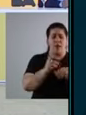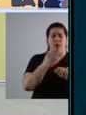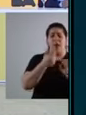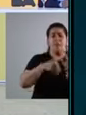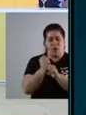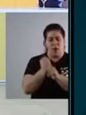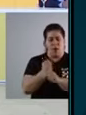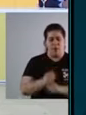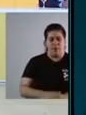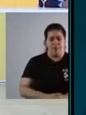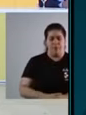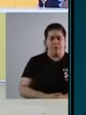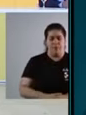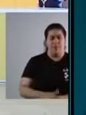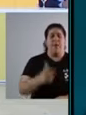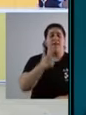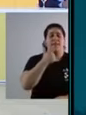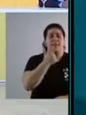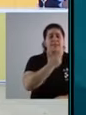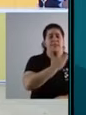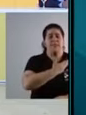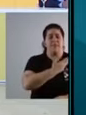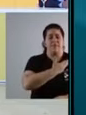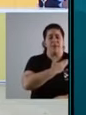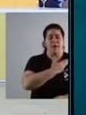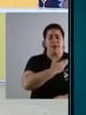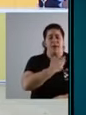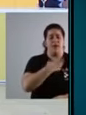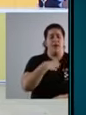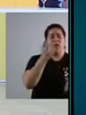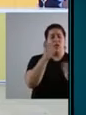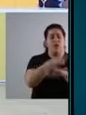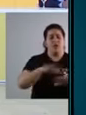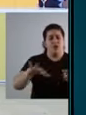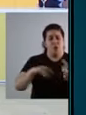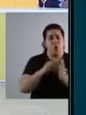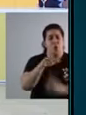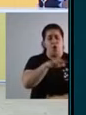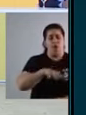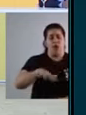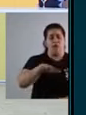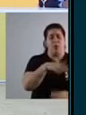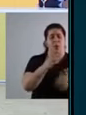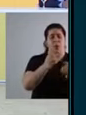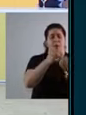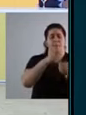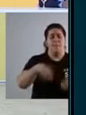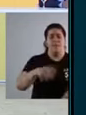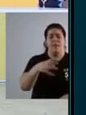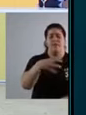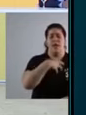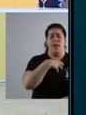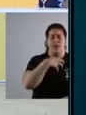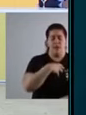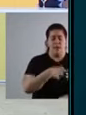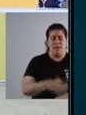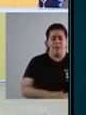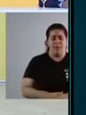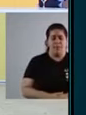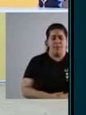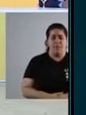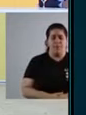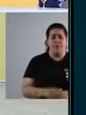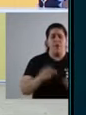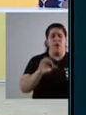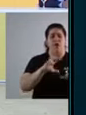presencialidad posible. El 17 de febrero, todos los chicos y chicas de la ciudad empiezan su ciclo lectivo. De